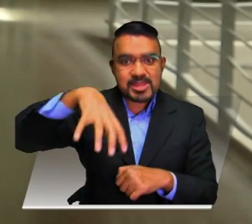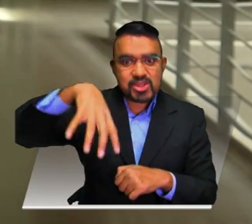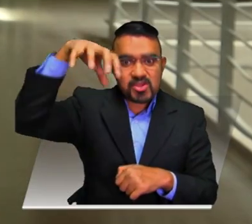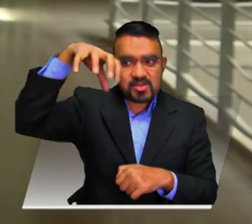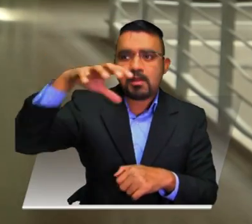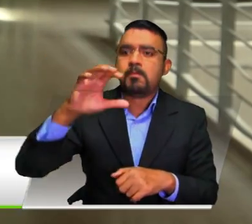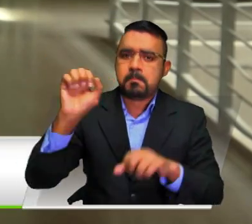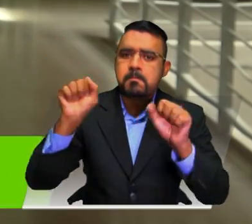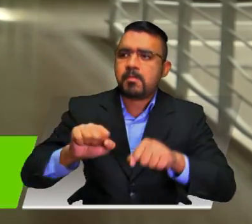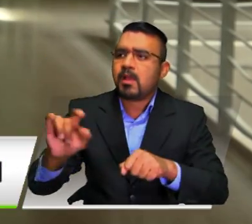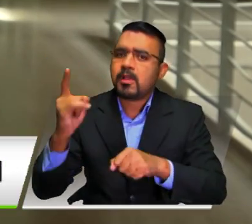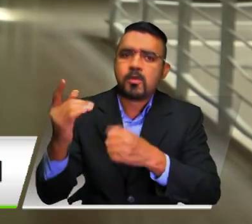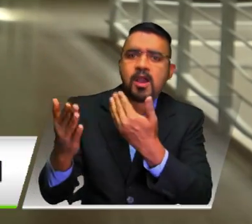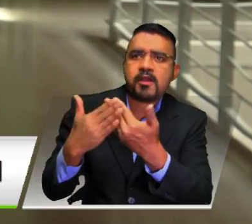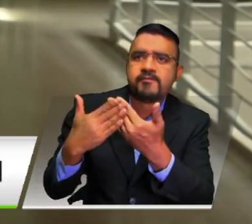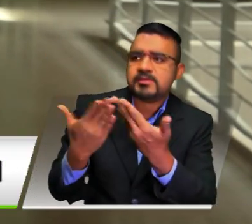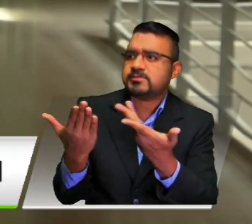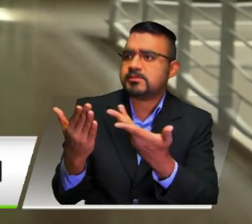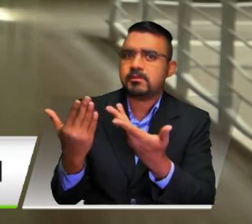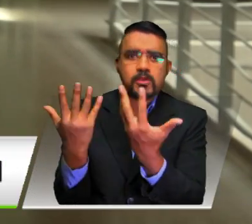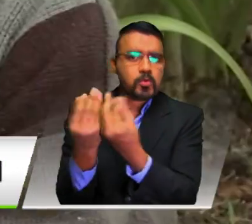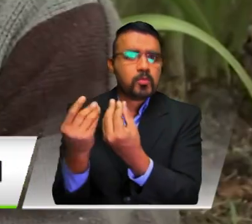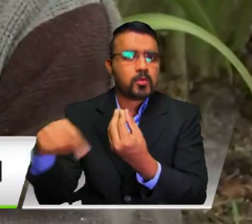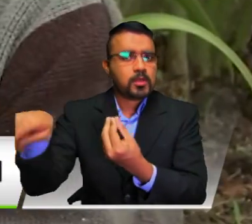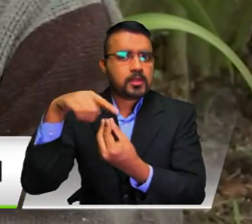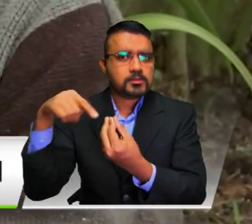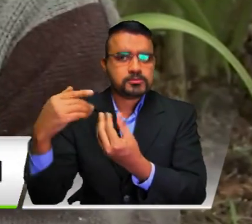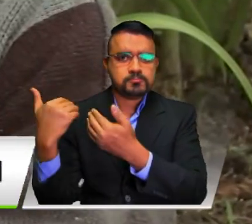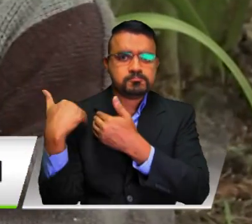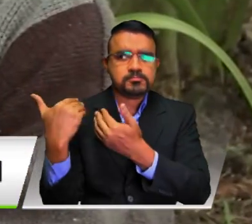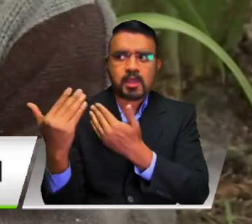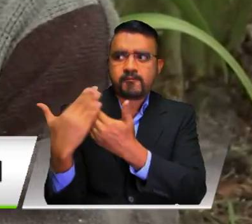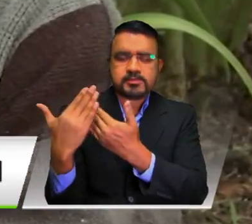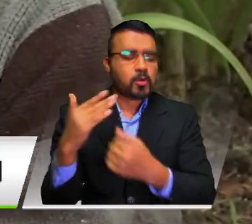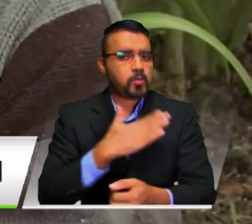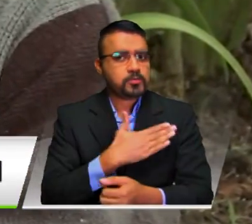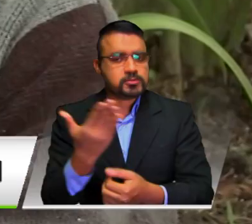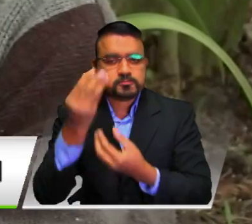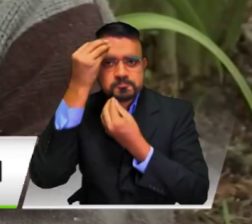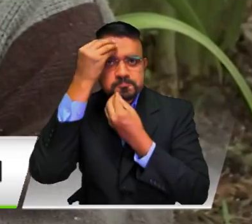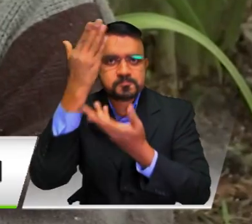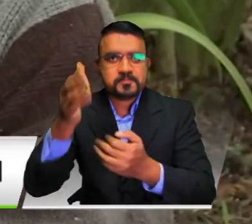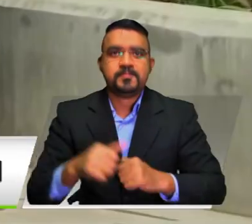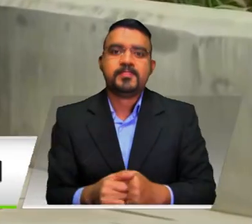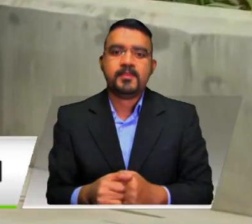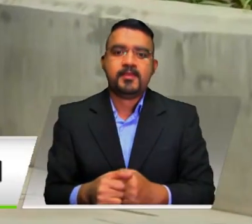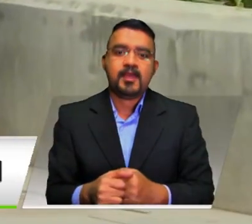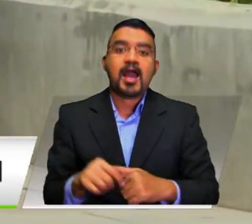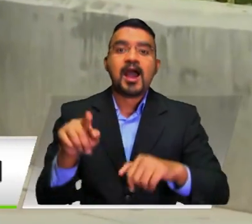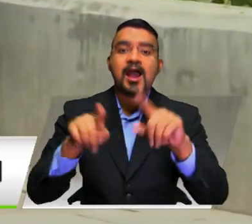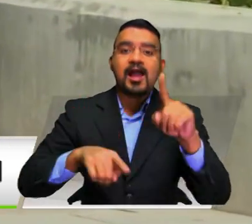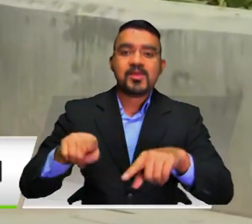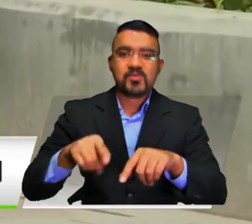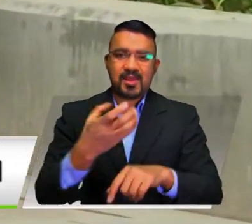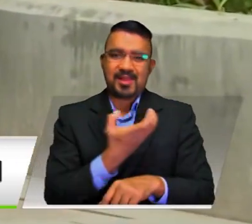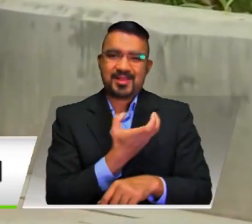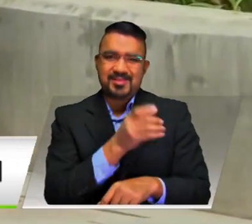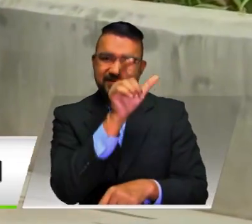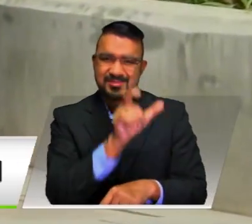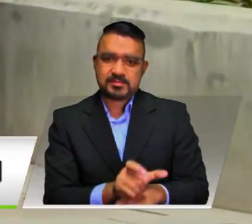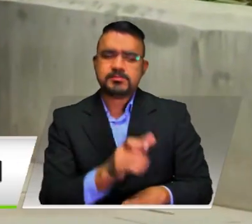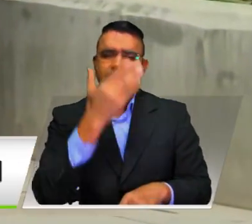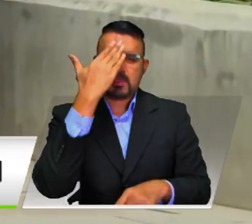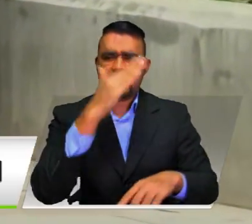recomendaciones de la seccional de salud de antioquia los alcaldes también manifestaron que será necesario hacer un trabajo riguroso para definir qué tipo